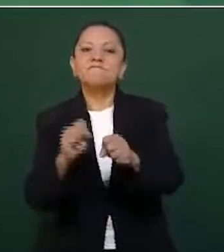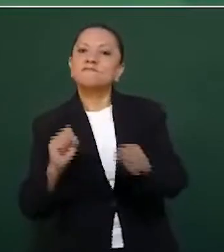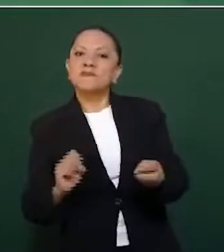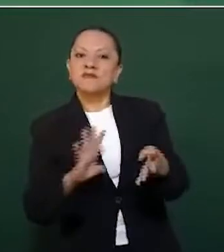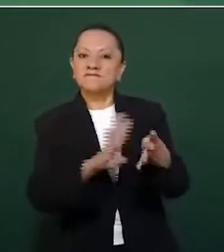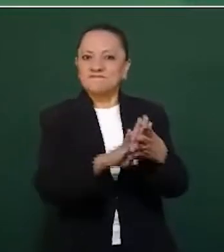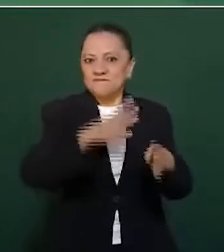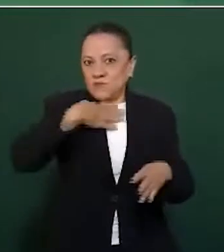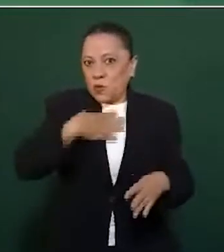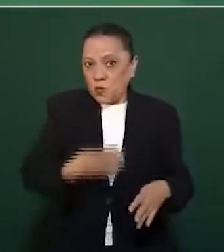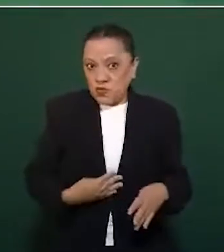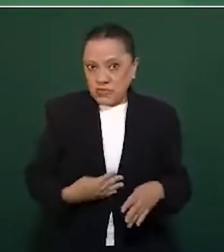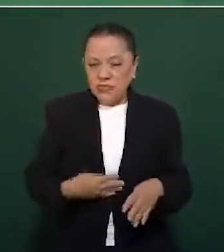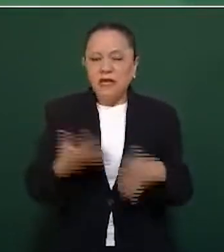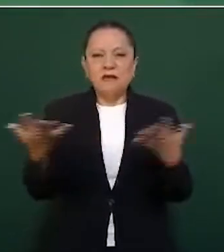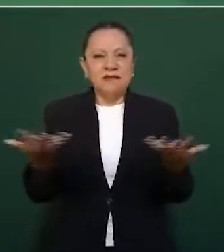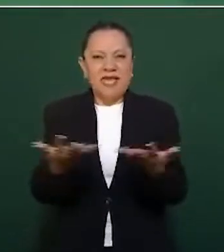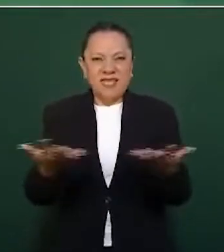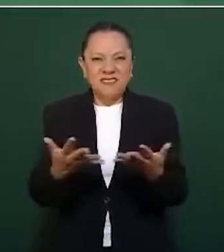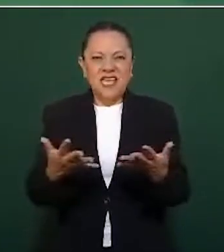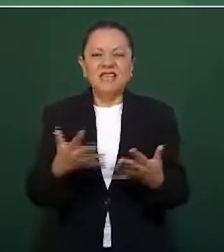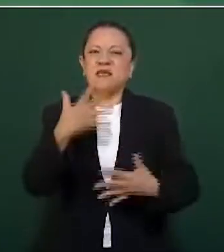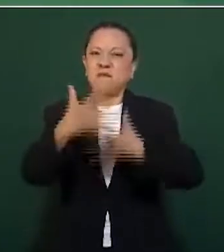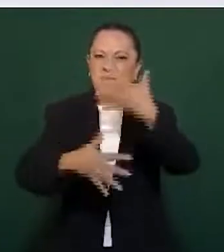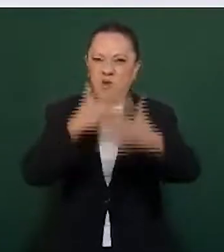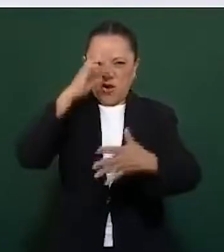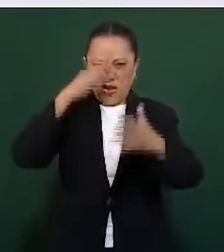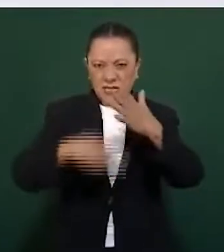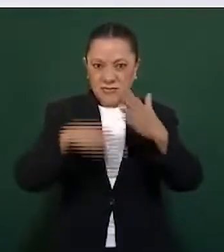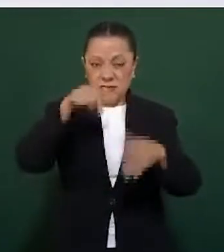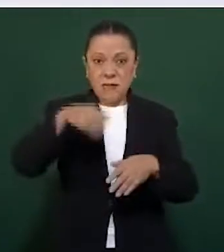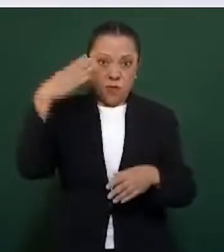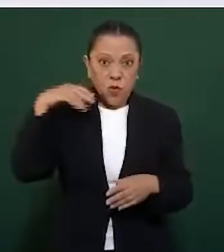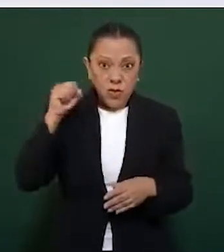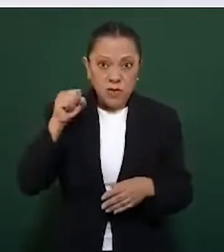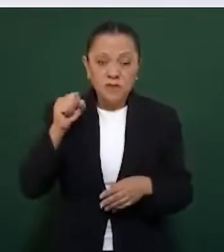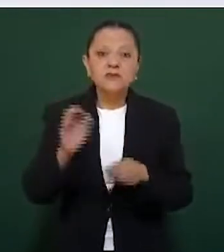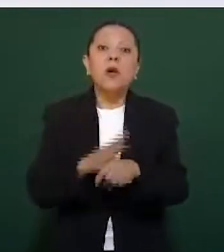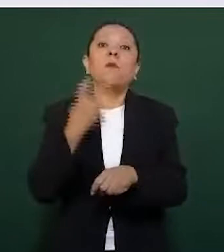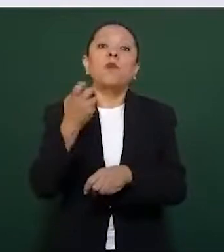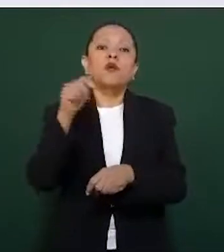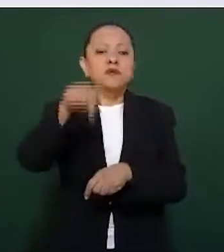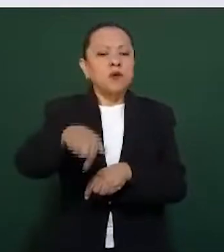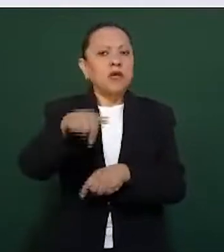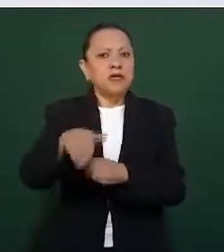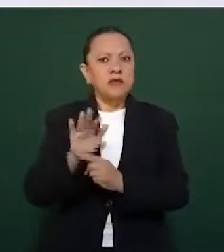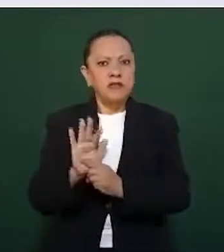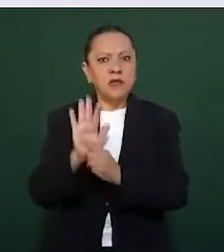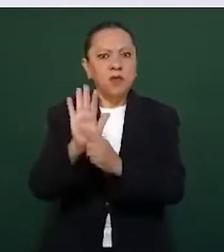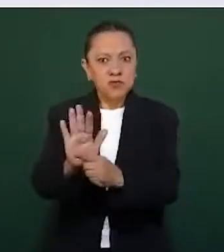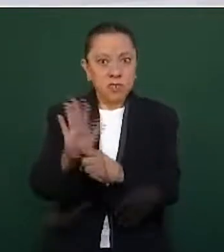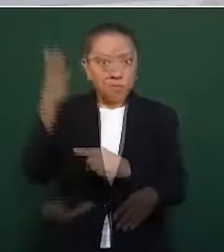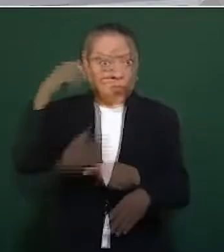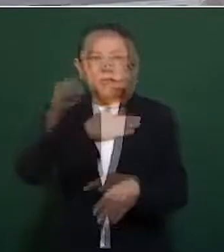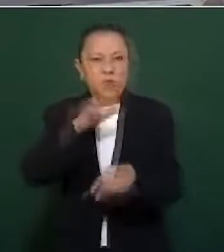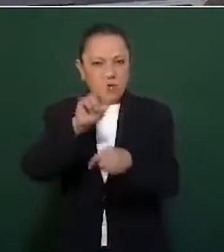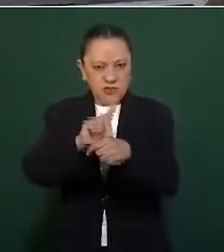generadores de violencia en Morelos. Con ello, demostramos que en Morelos no hay intocables y no hay lugar para la